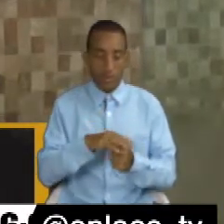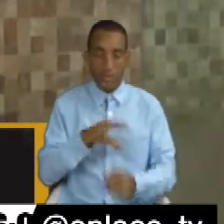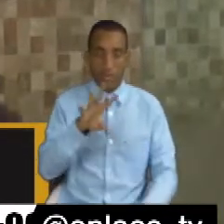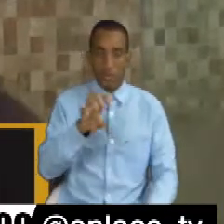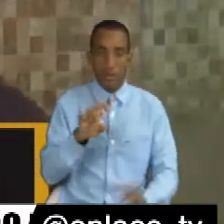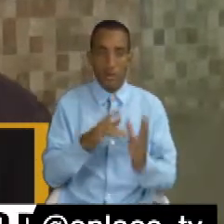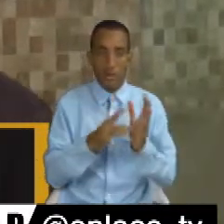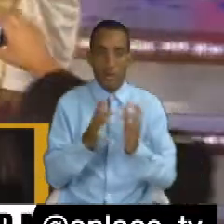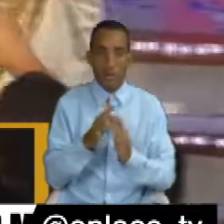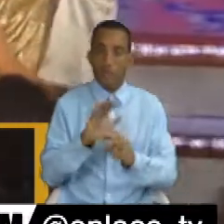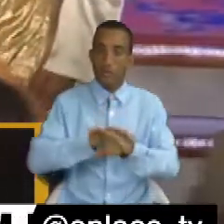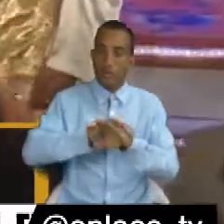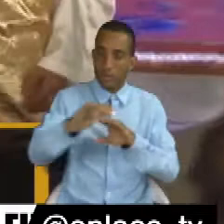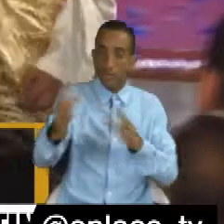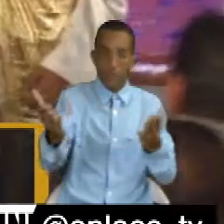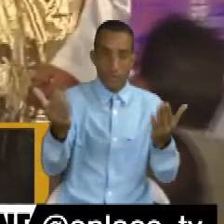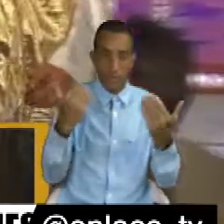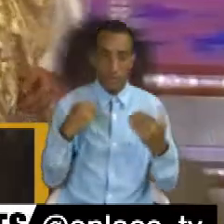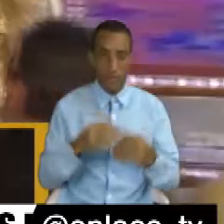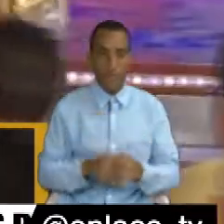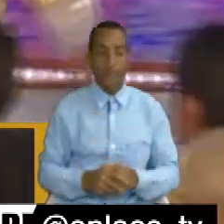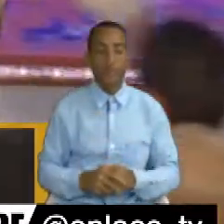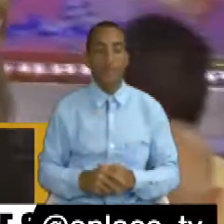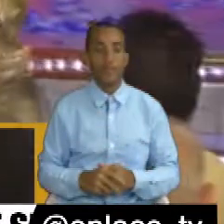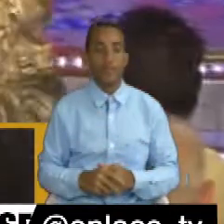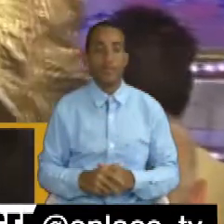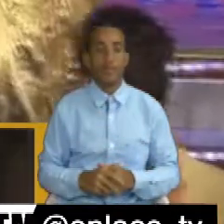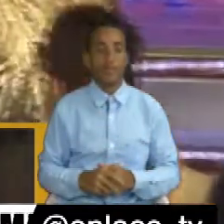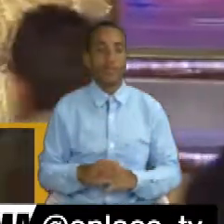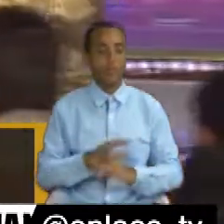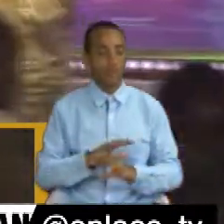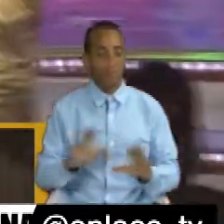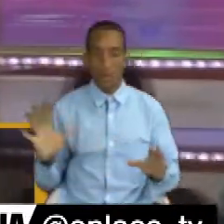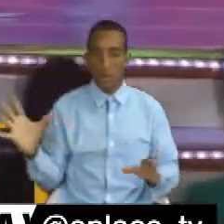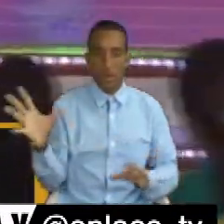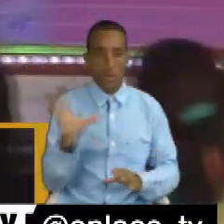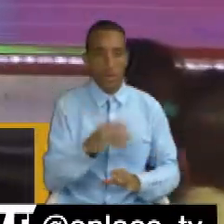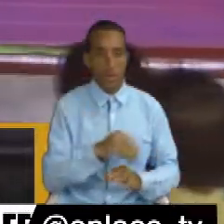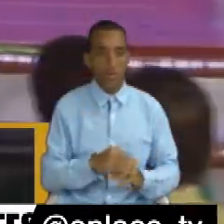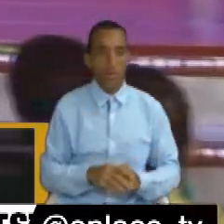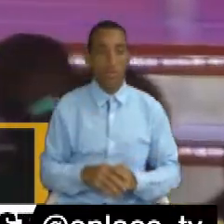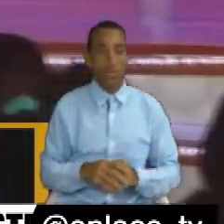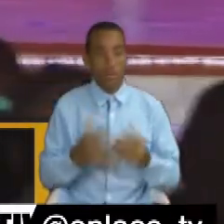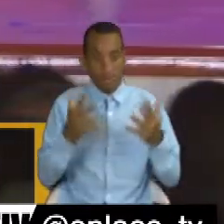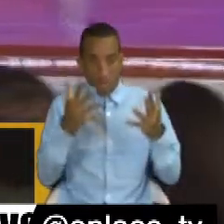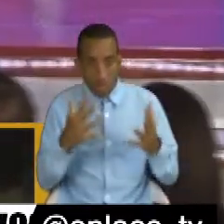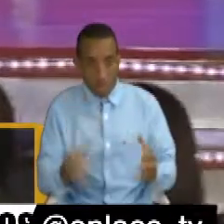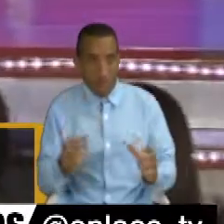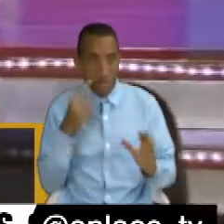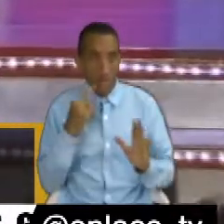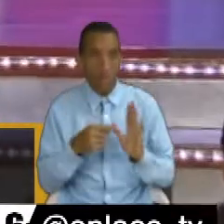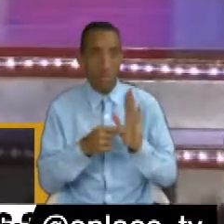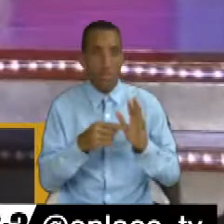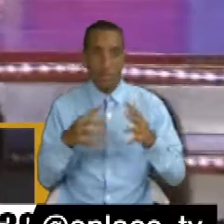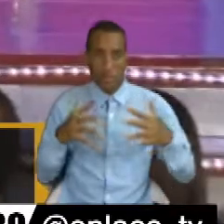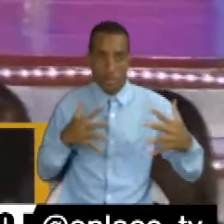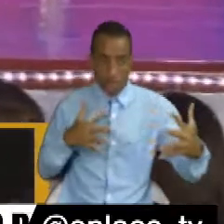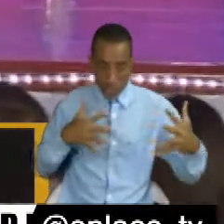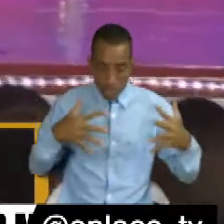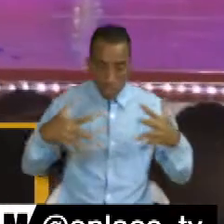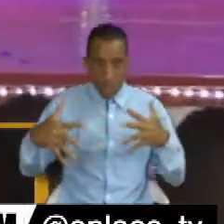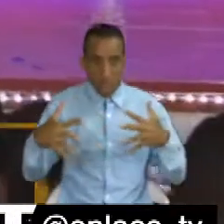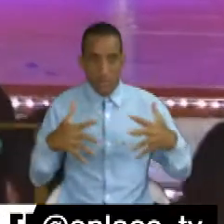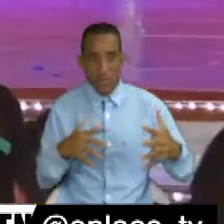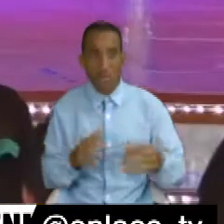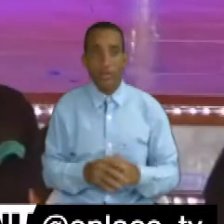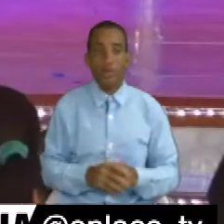cordialmente invitados para que todos vayan. La invitación está abierta al público y a los artistas que deseen ser protagonistas de Teatro por Pareja, que ha programado sus funciones